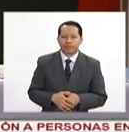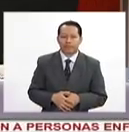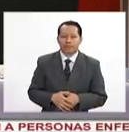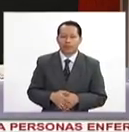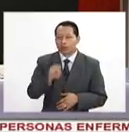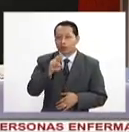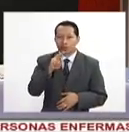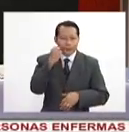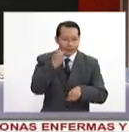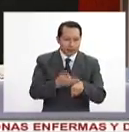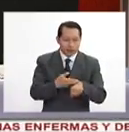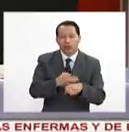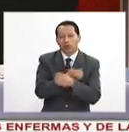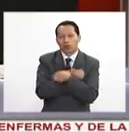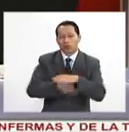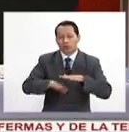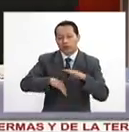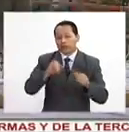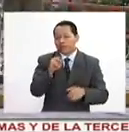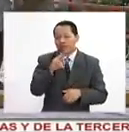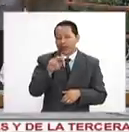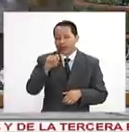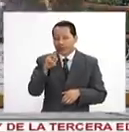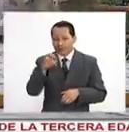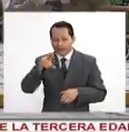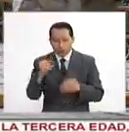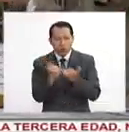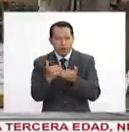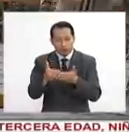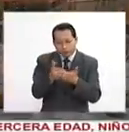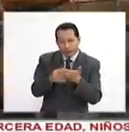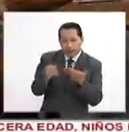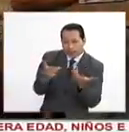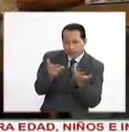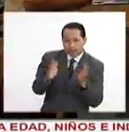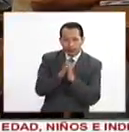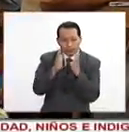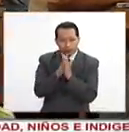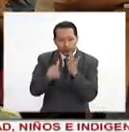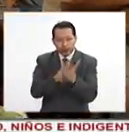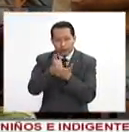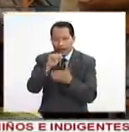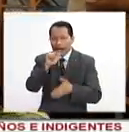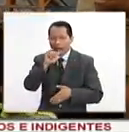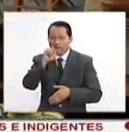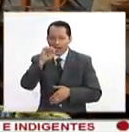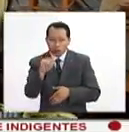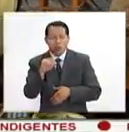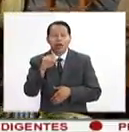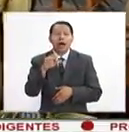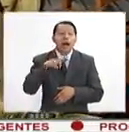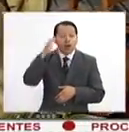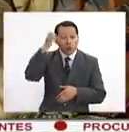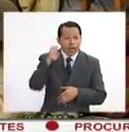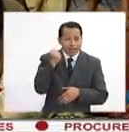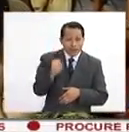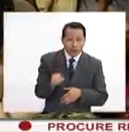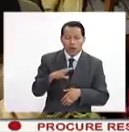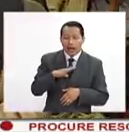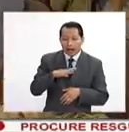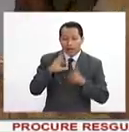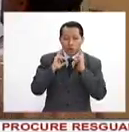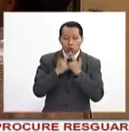Los subsecretarios de Educación Básica, Javier Treviño, y de Prevención y Participación Ciudadana, Alberto Beñé, inauguraron en Culiacán, Sinaloa, los trabajos de la